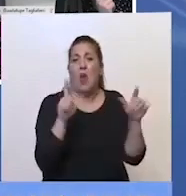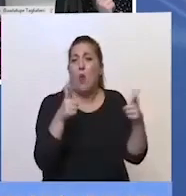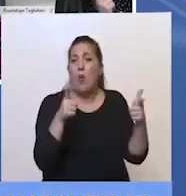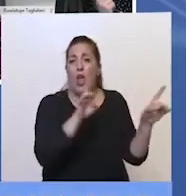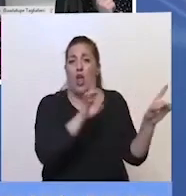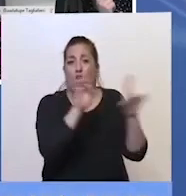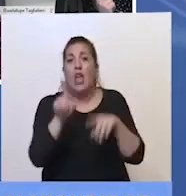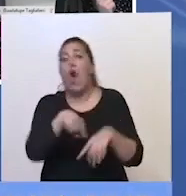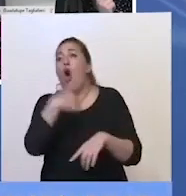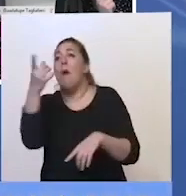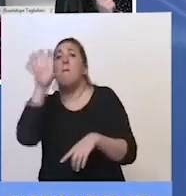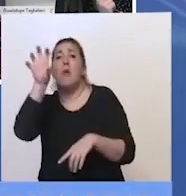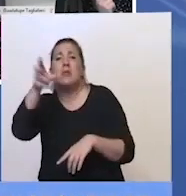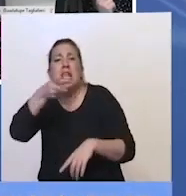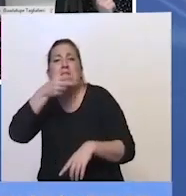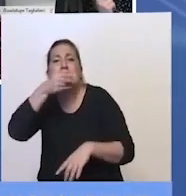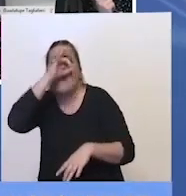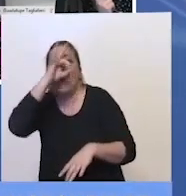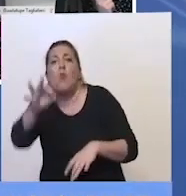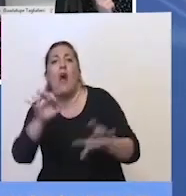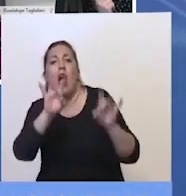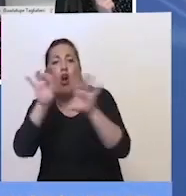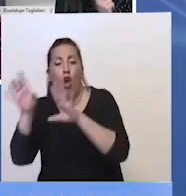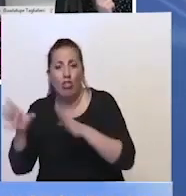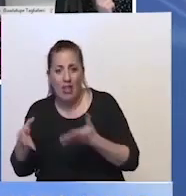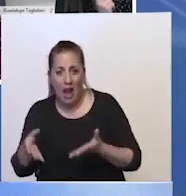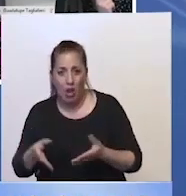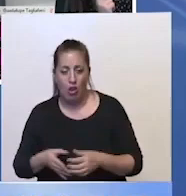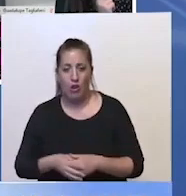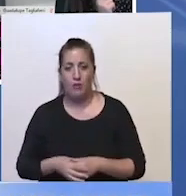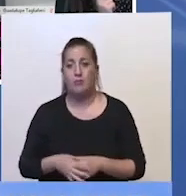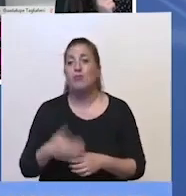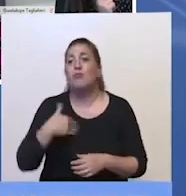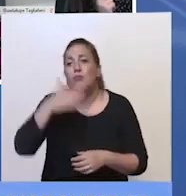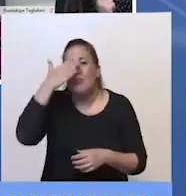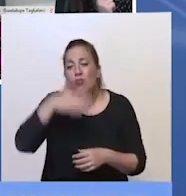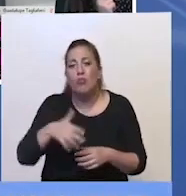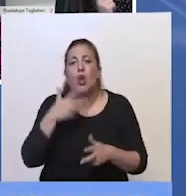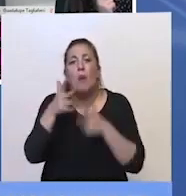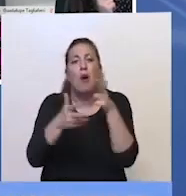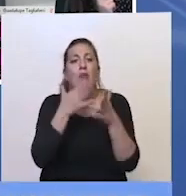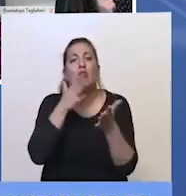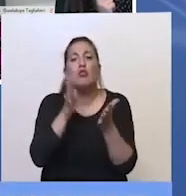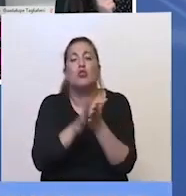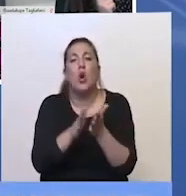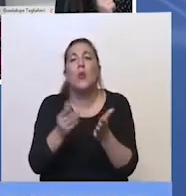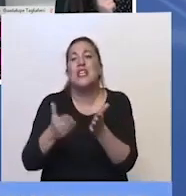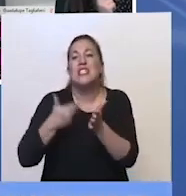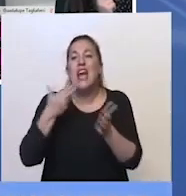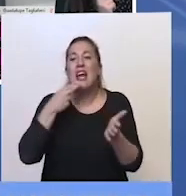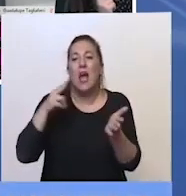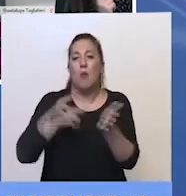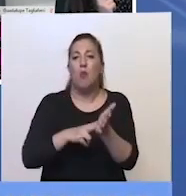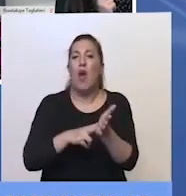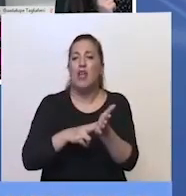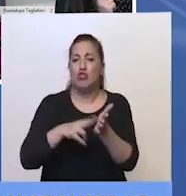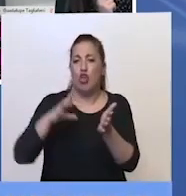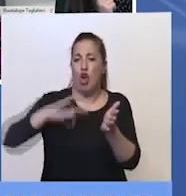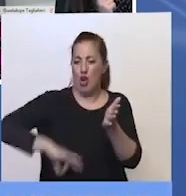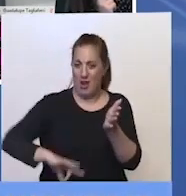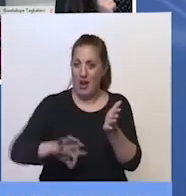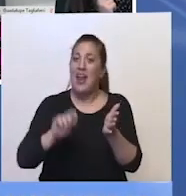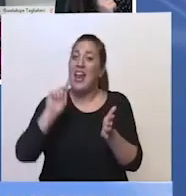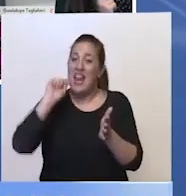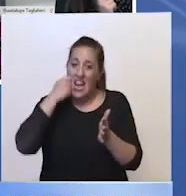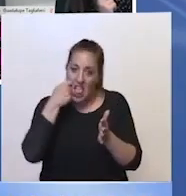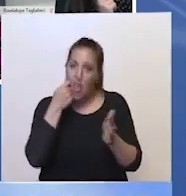ha tenido casos aislados. Por último, quiero hablar de esta exención del impuesto a las ganancias. Lindo debate.